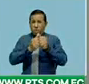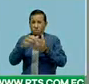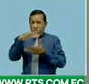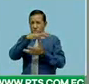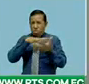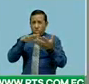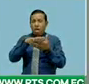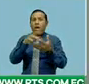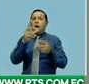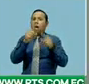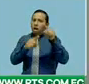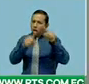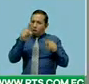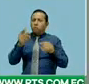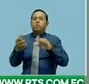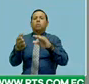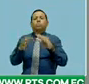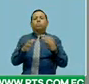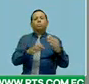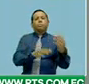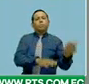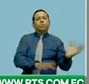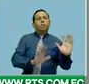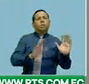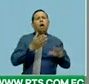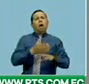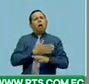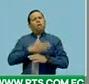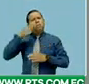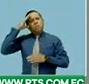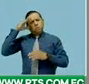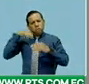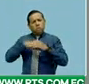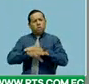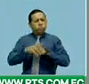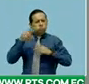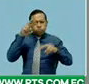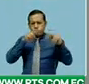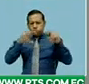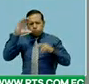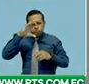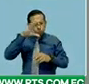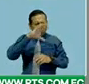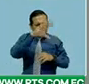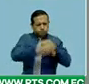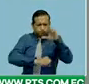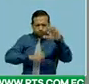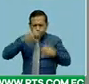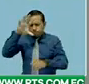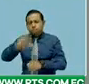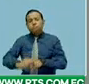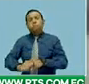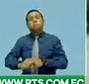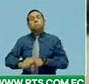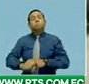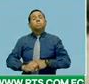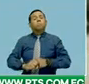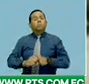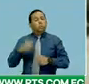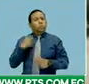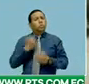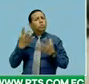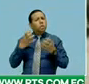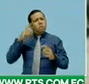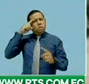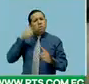realizaron requisas, se realizaron en la noche con el apoyo de Policía Nacional, actividades que nos permitan volver. La